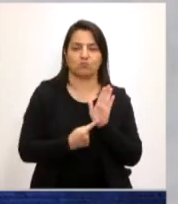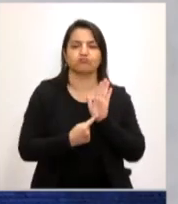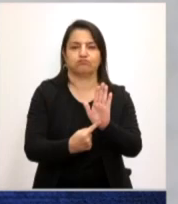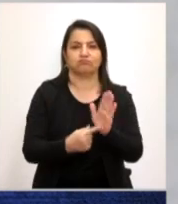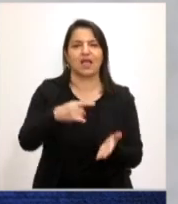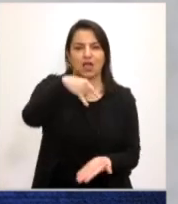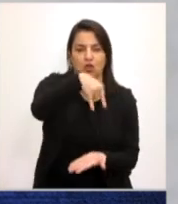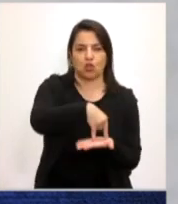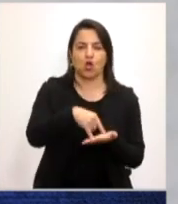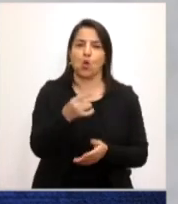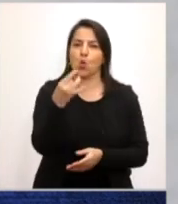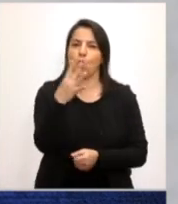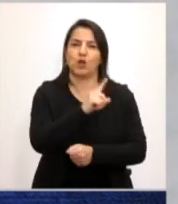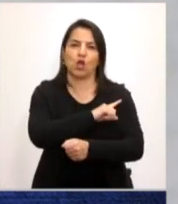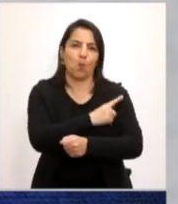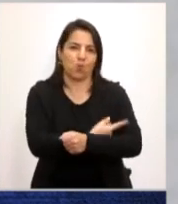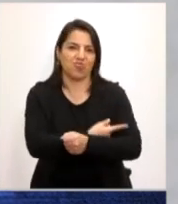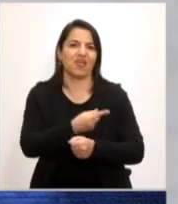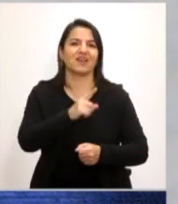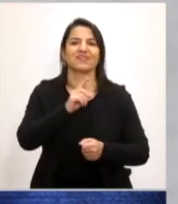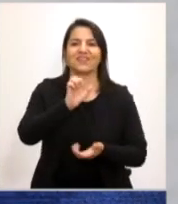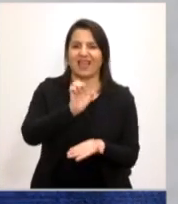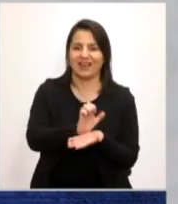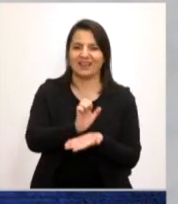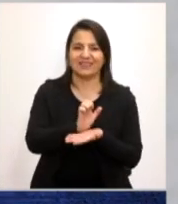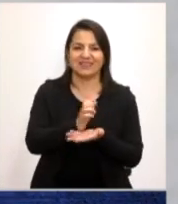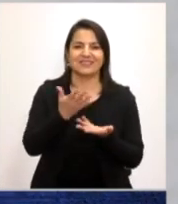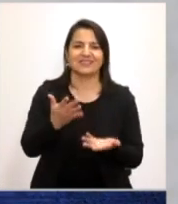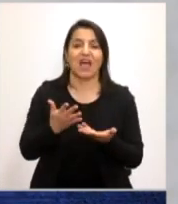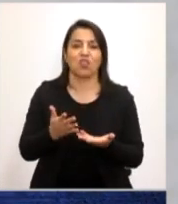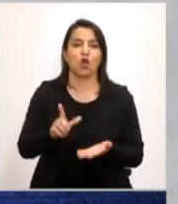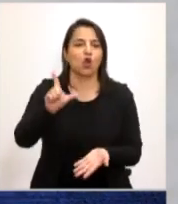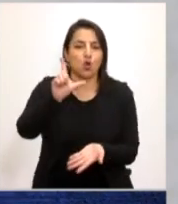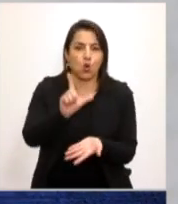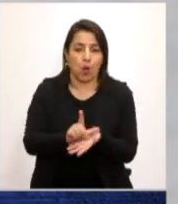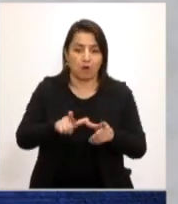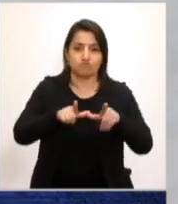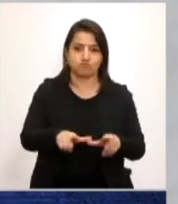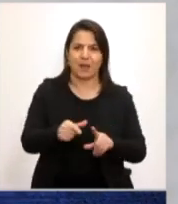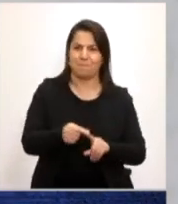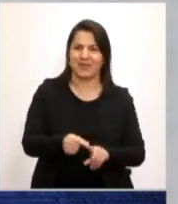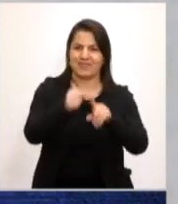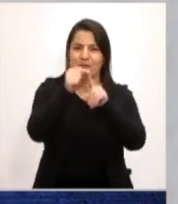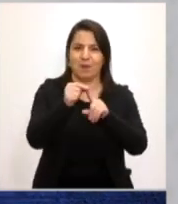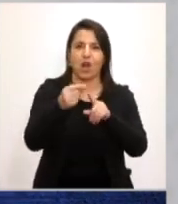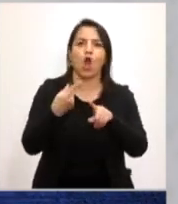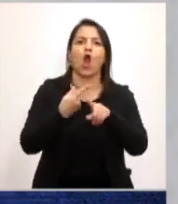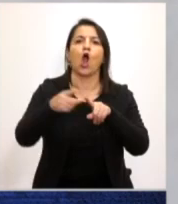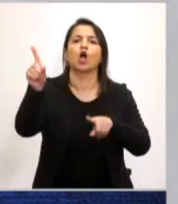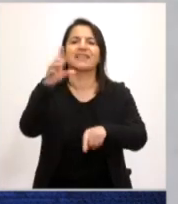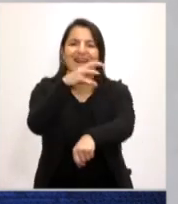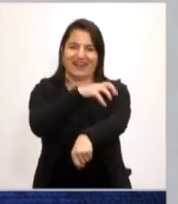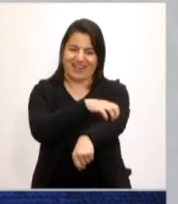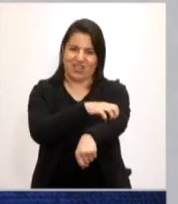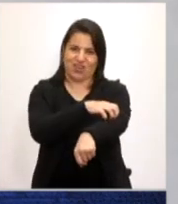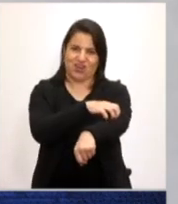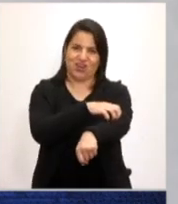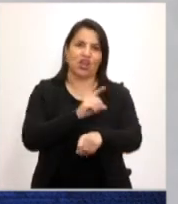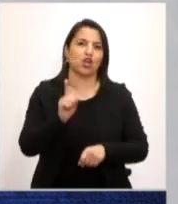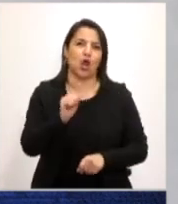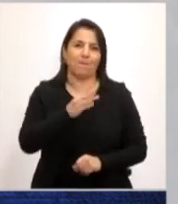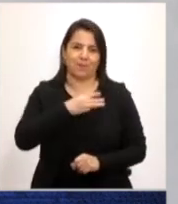único poder del Estado que tiene alojada su sede central fuera de la región metropolitana. La descentralización